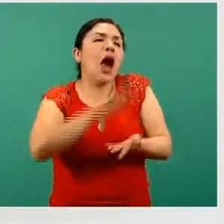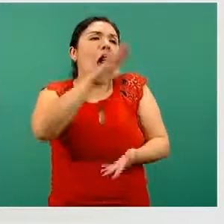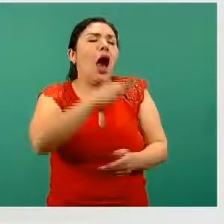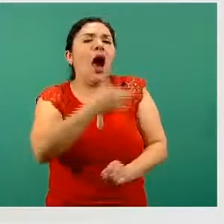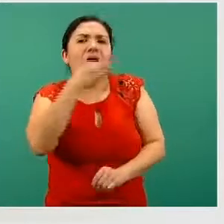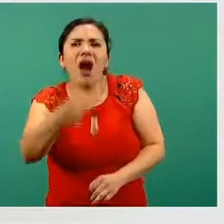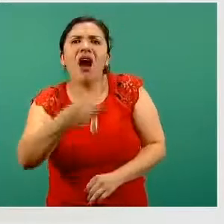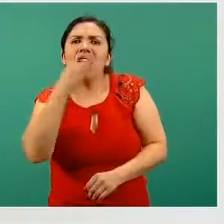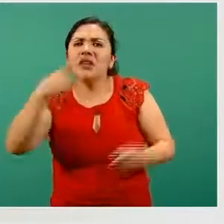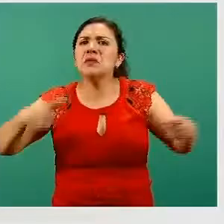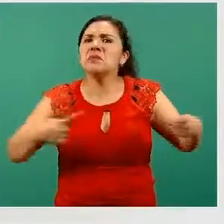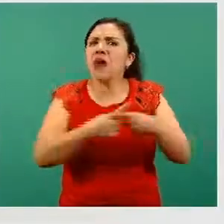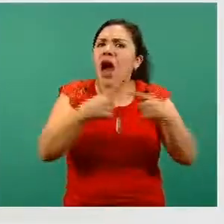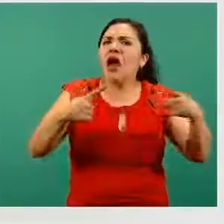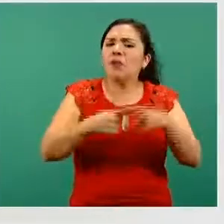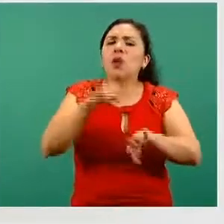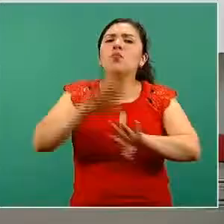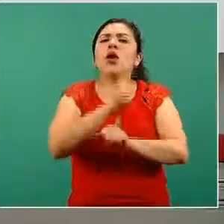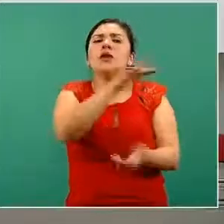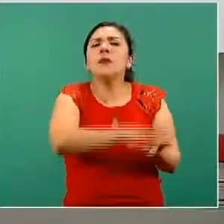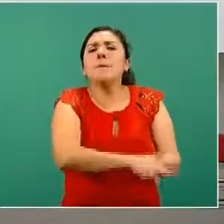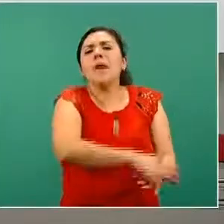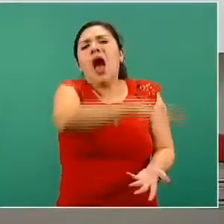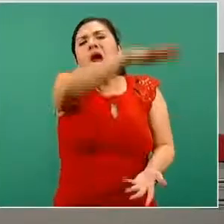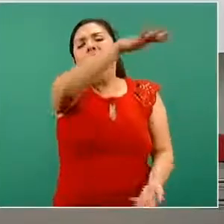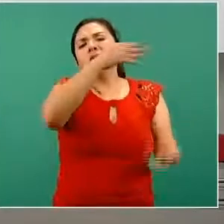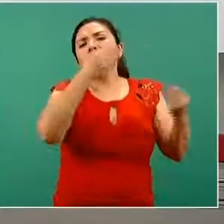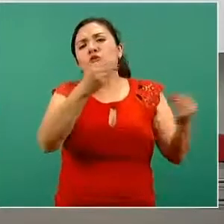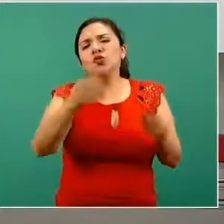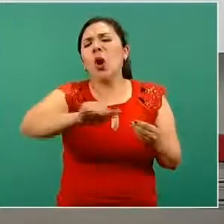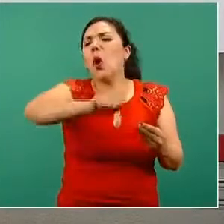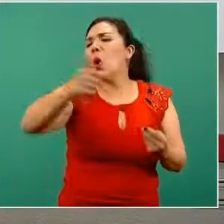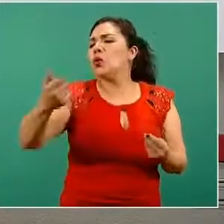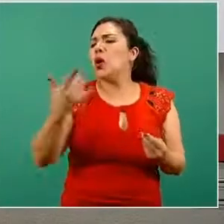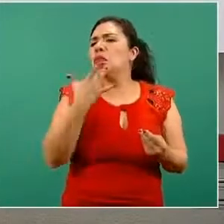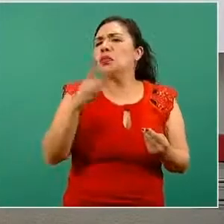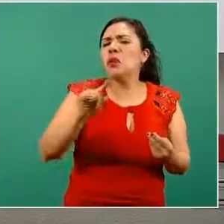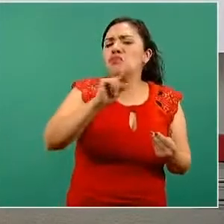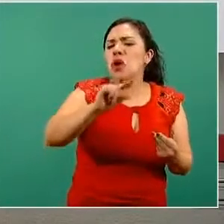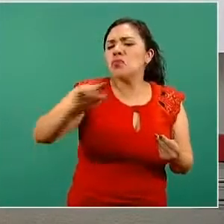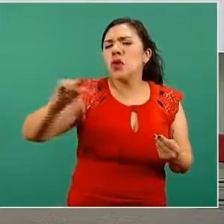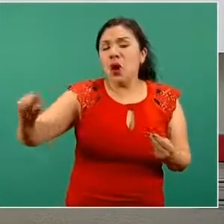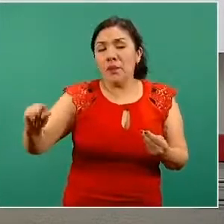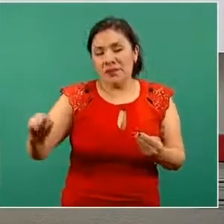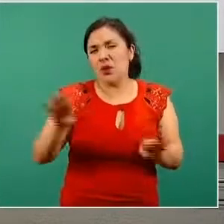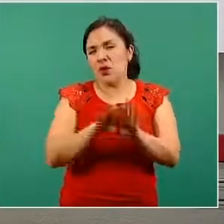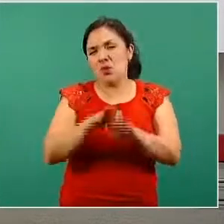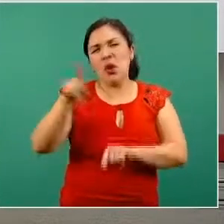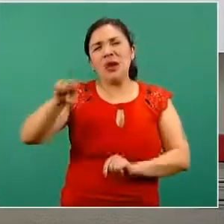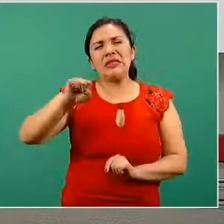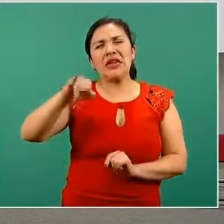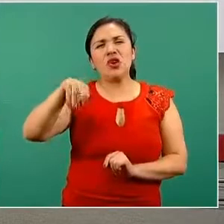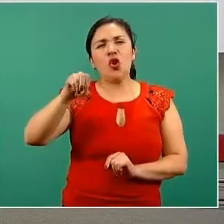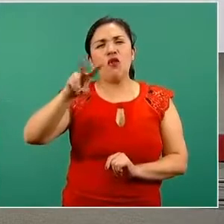vacuna, dado que excede a las cantidades de las otras 3, 2 millones en el caso de